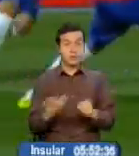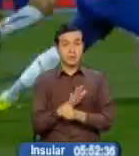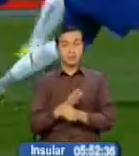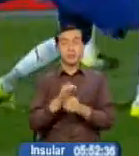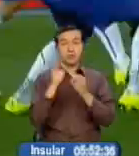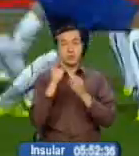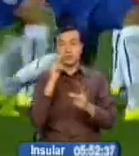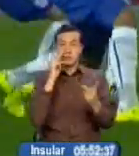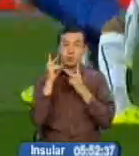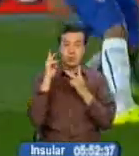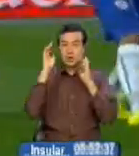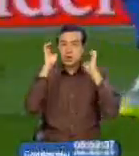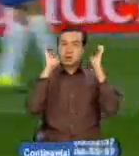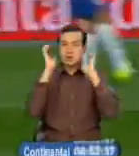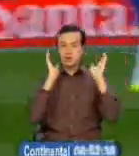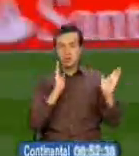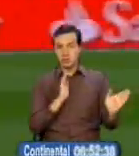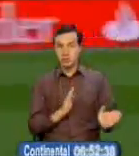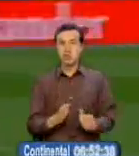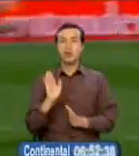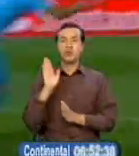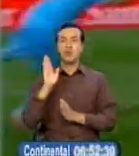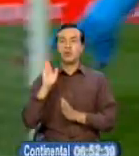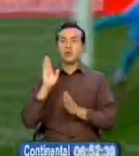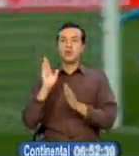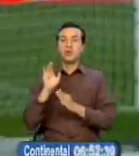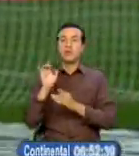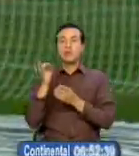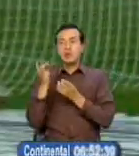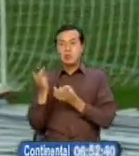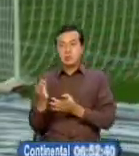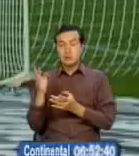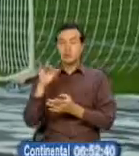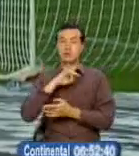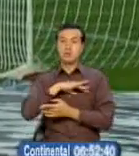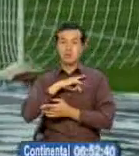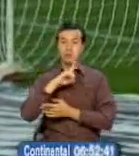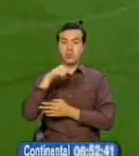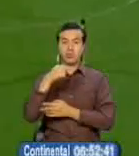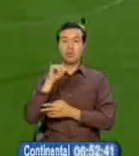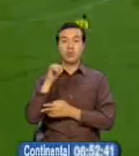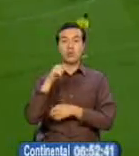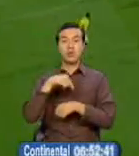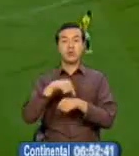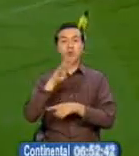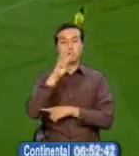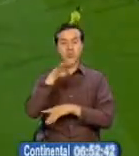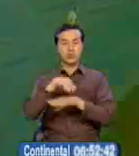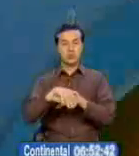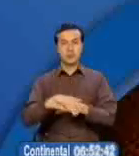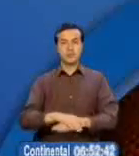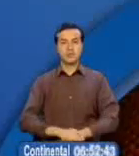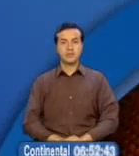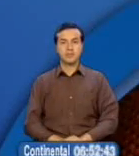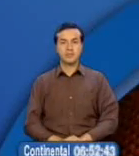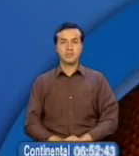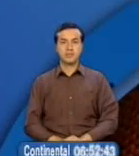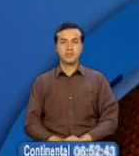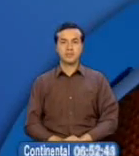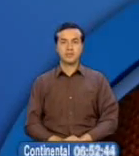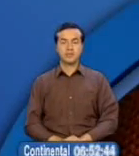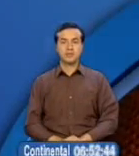así definir la estrategia y alineación para superar a Chile el próximo jueves desde las 4 de la tarde.